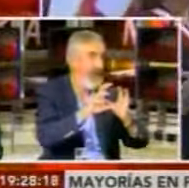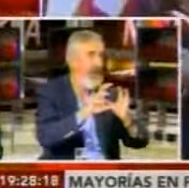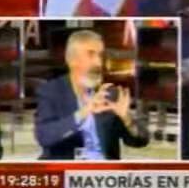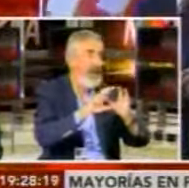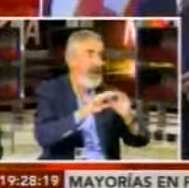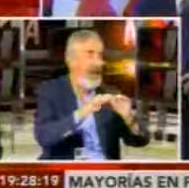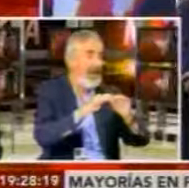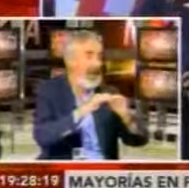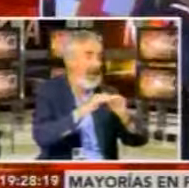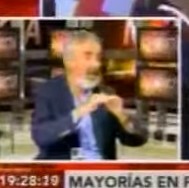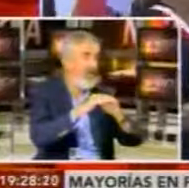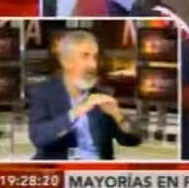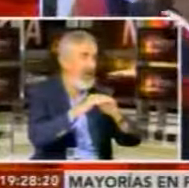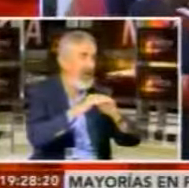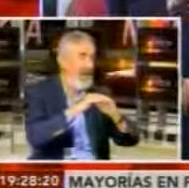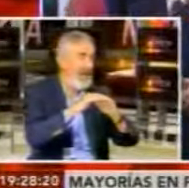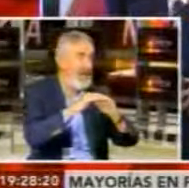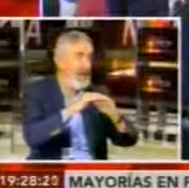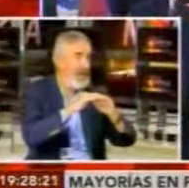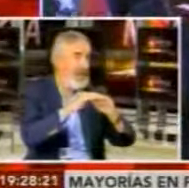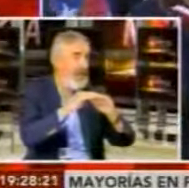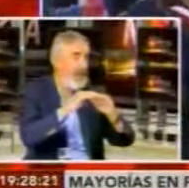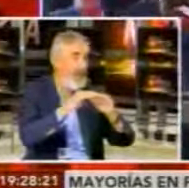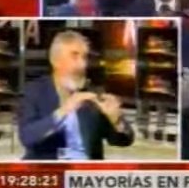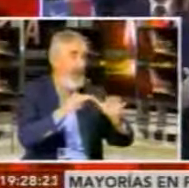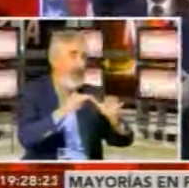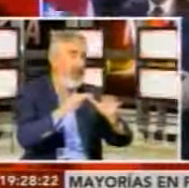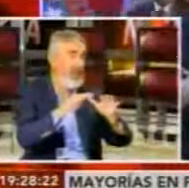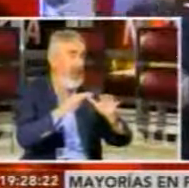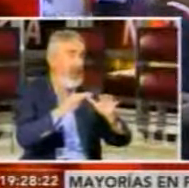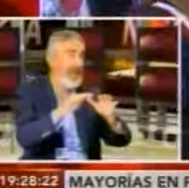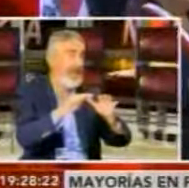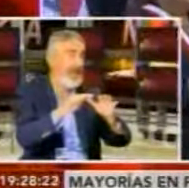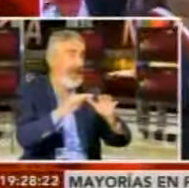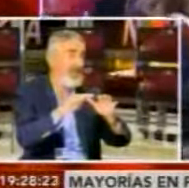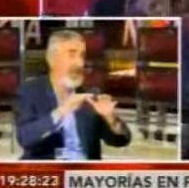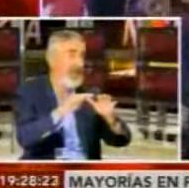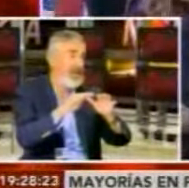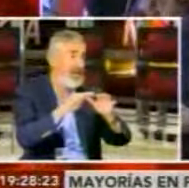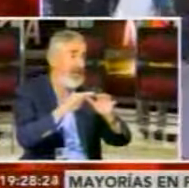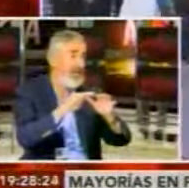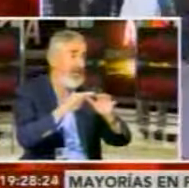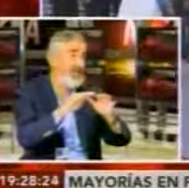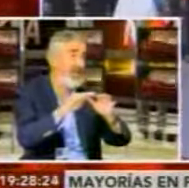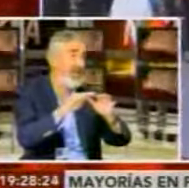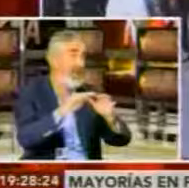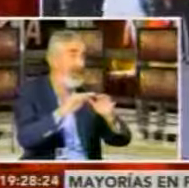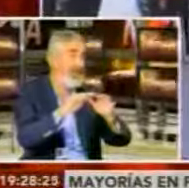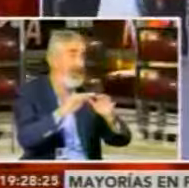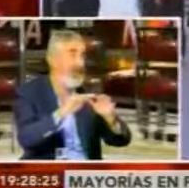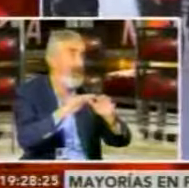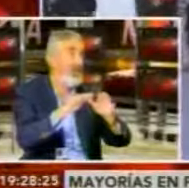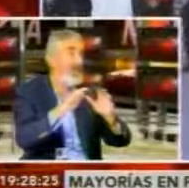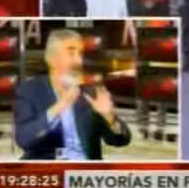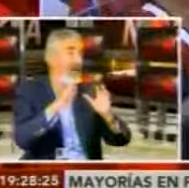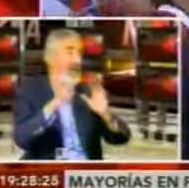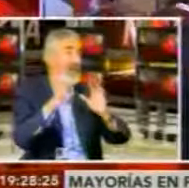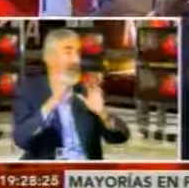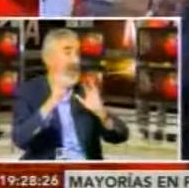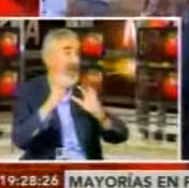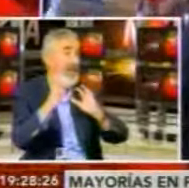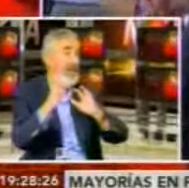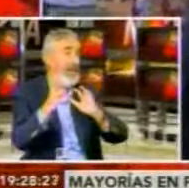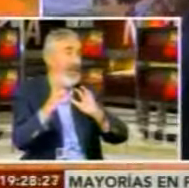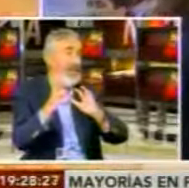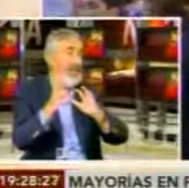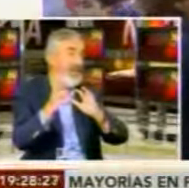real. Los salarios en Chile son modestos. La media de los salarios son cercana a 350 mil pesos para un país con un ingreso